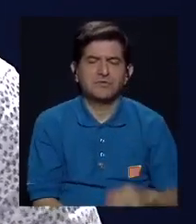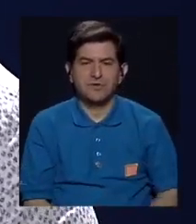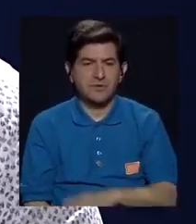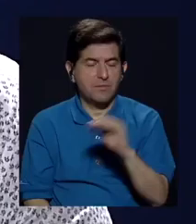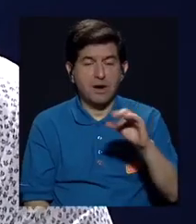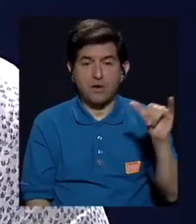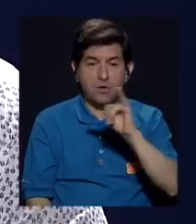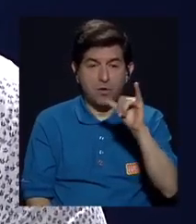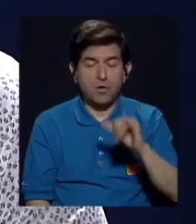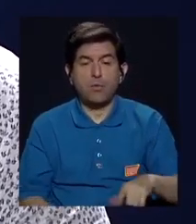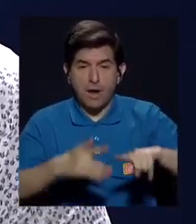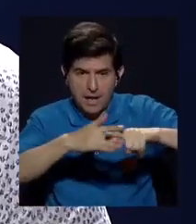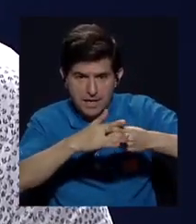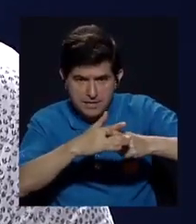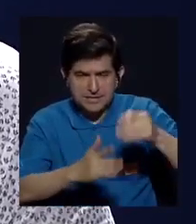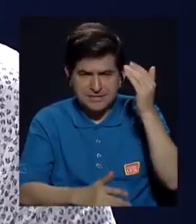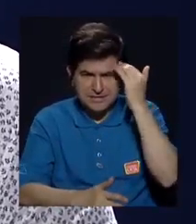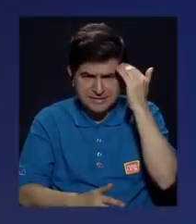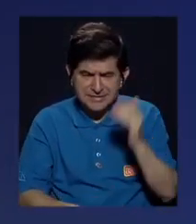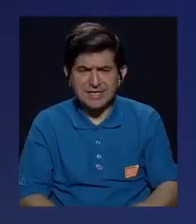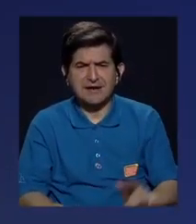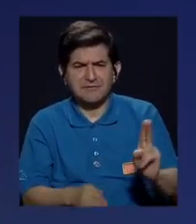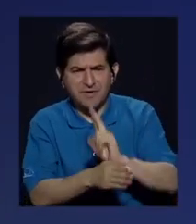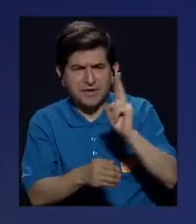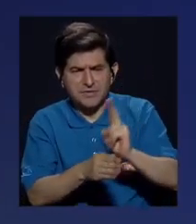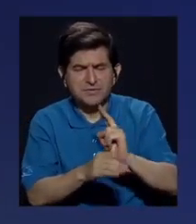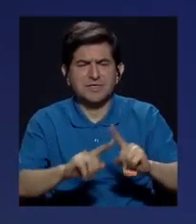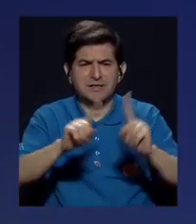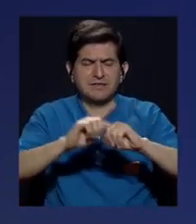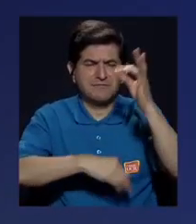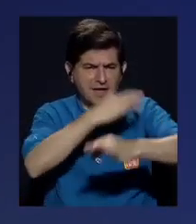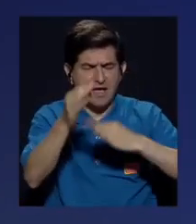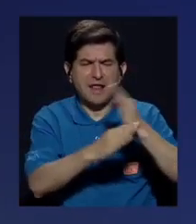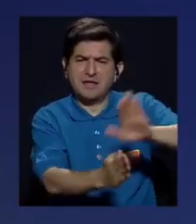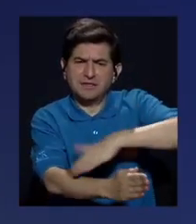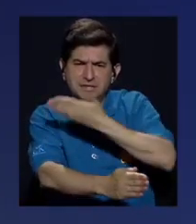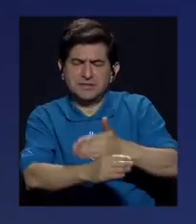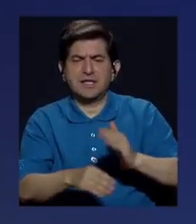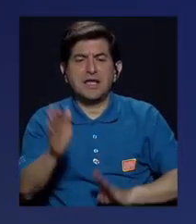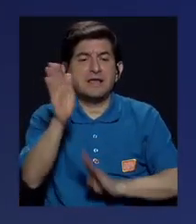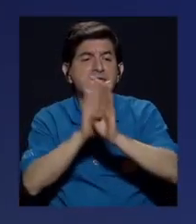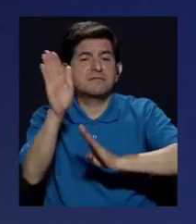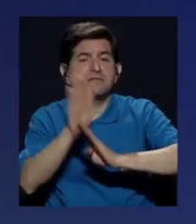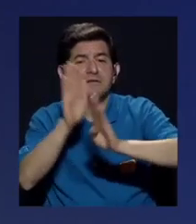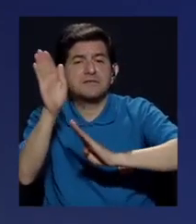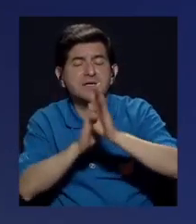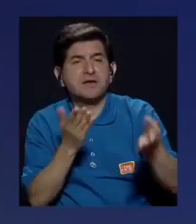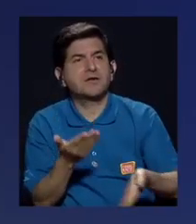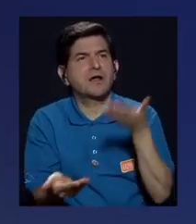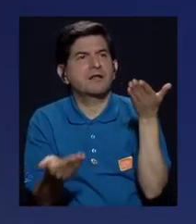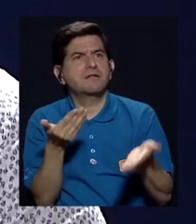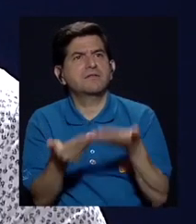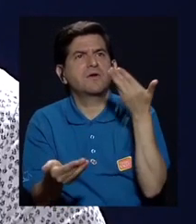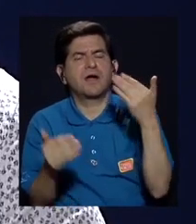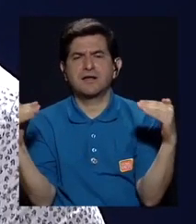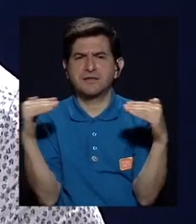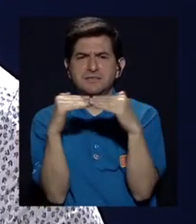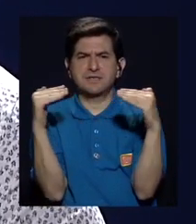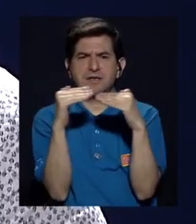conocer el mismo instrumento, las maneras de interpretar todas estas músicas y también desarrollar casi que en un